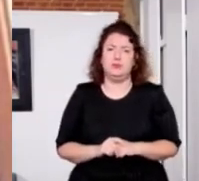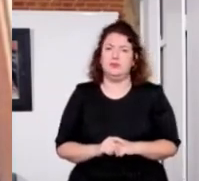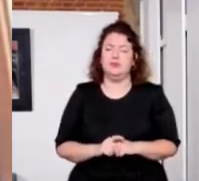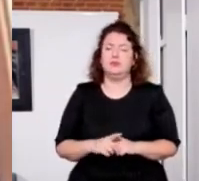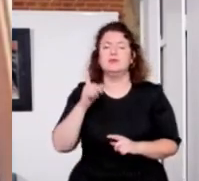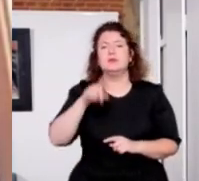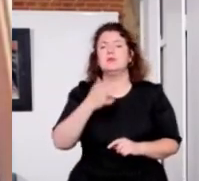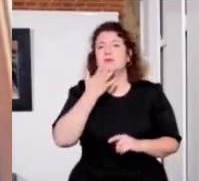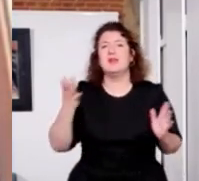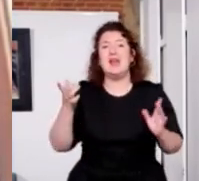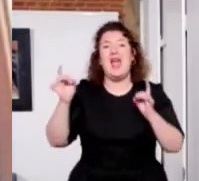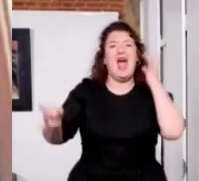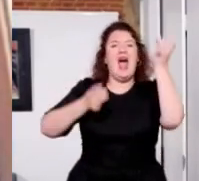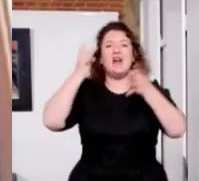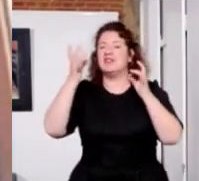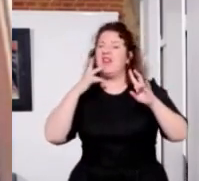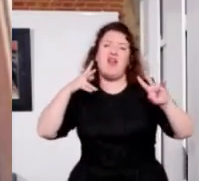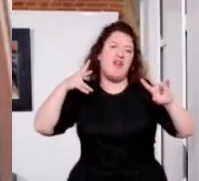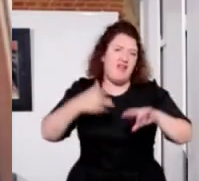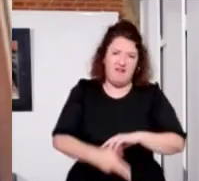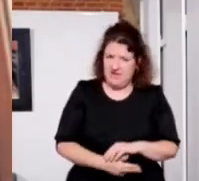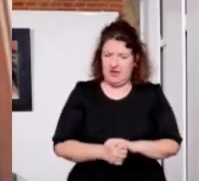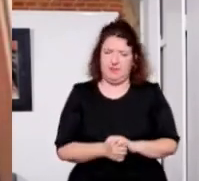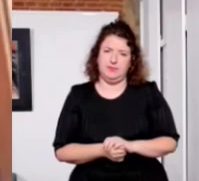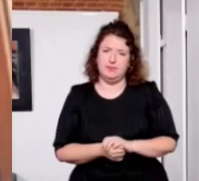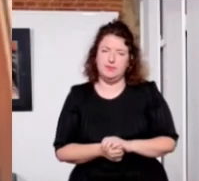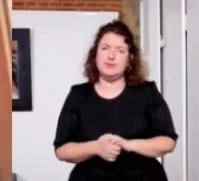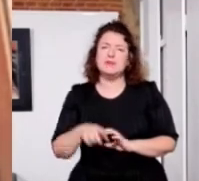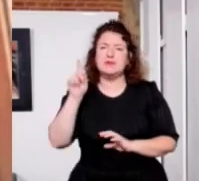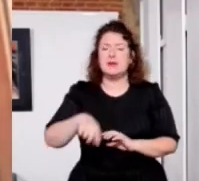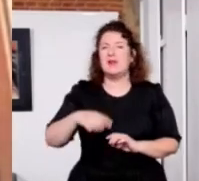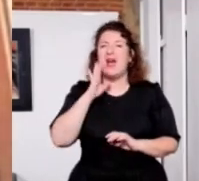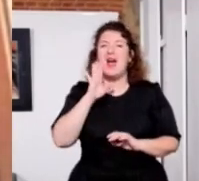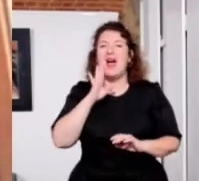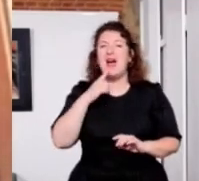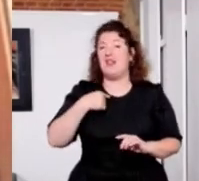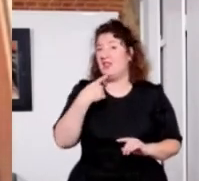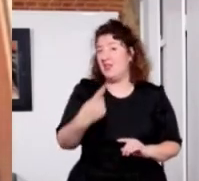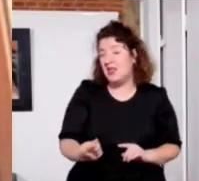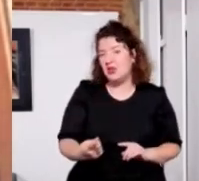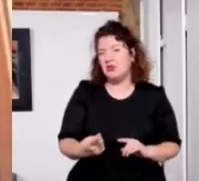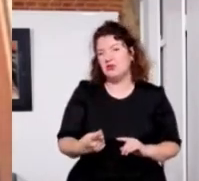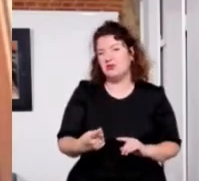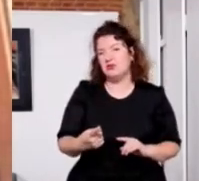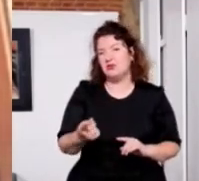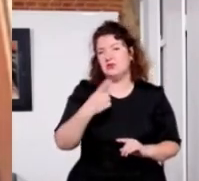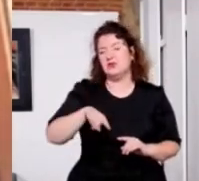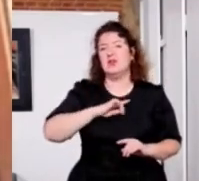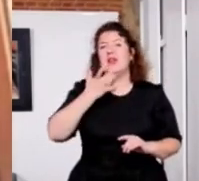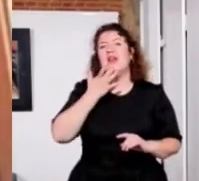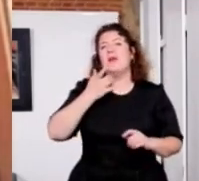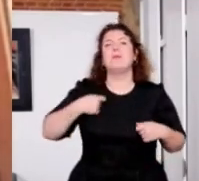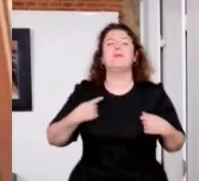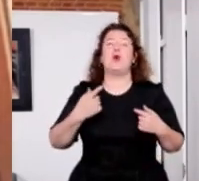la arbitrariedad. Y por último, intentar esquivar esto que estoy diciendo, el waste of knowledge,